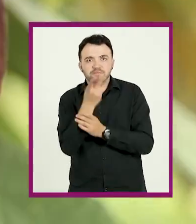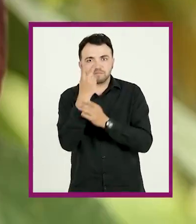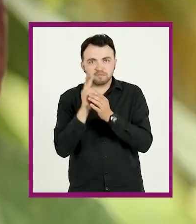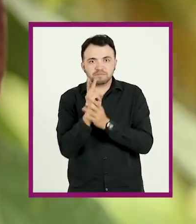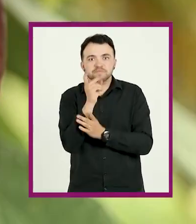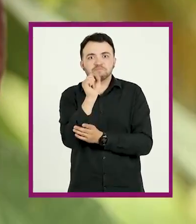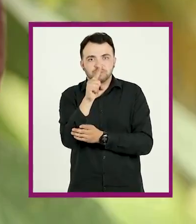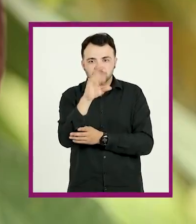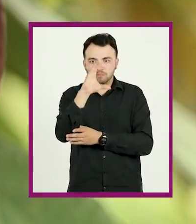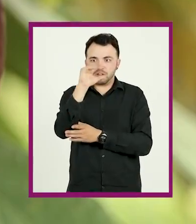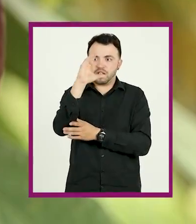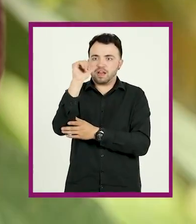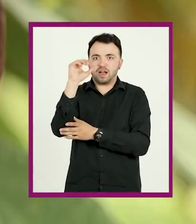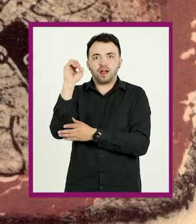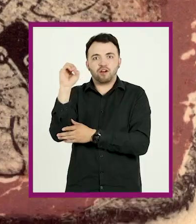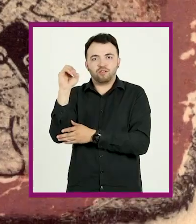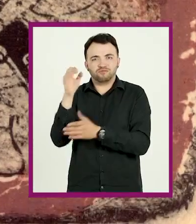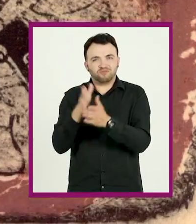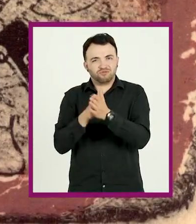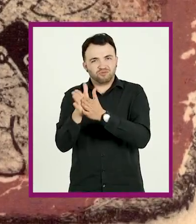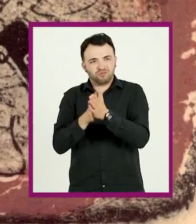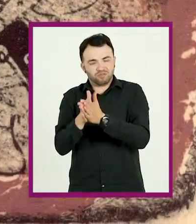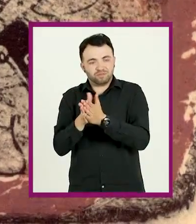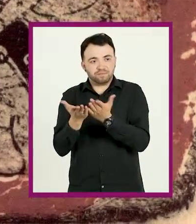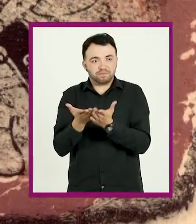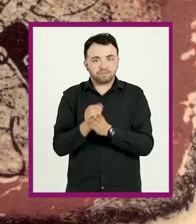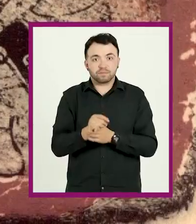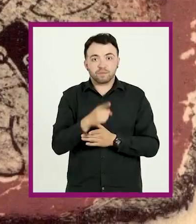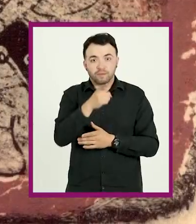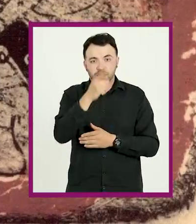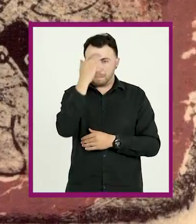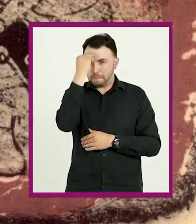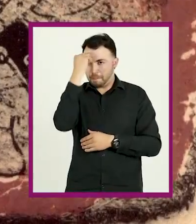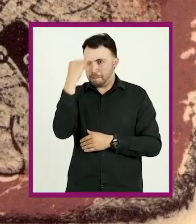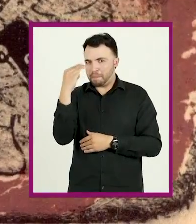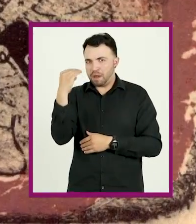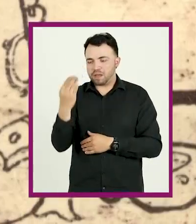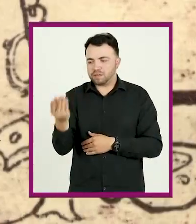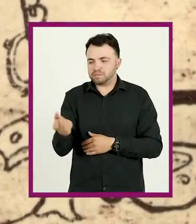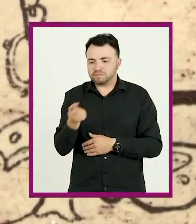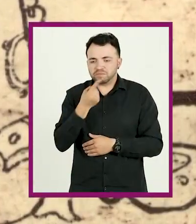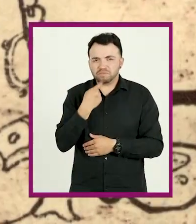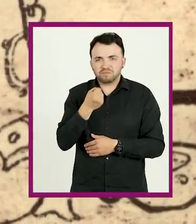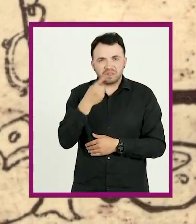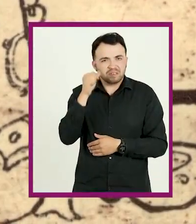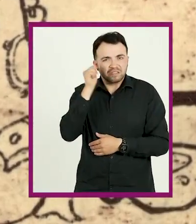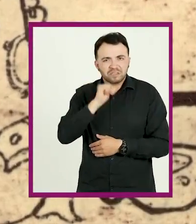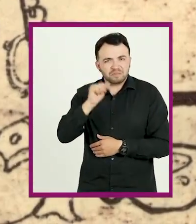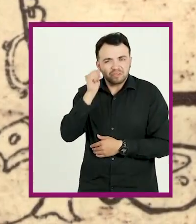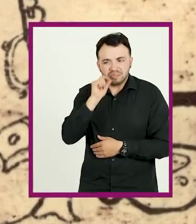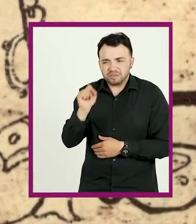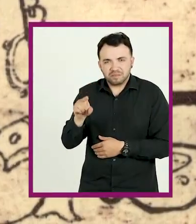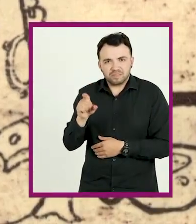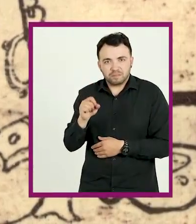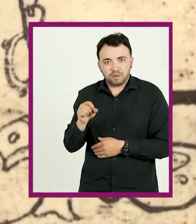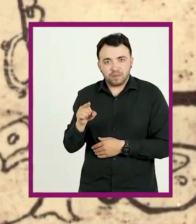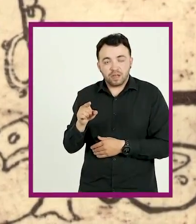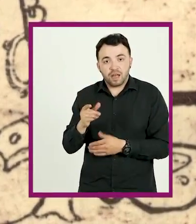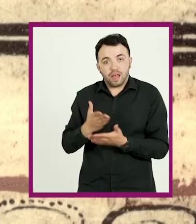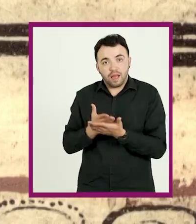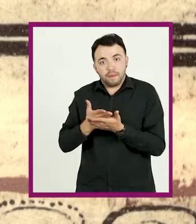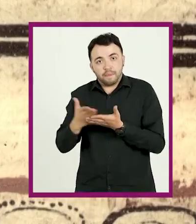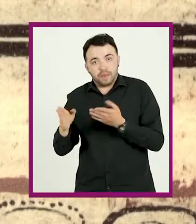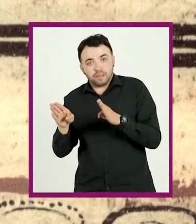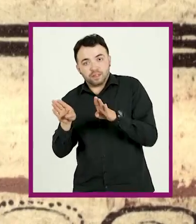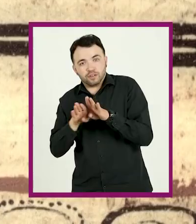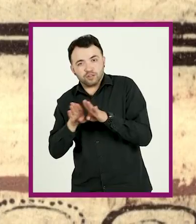de Veracruz y Tabasco. Además de usarlo en ritos, los mayas lo tomaban en la vida cotidiana. Se ha documentado el